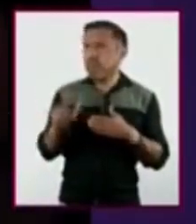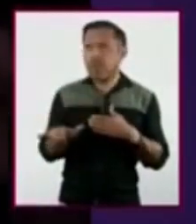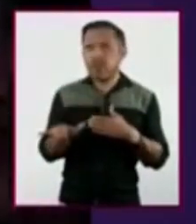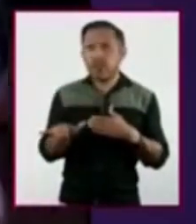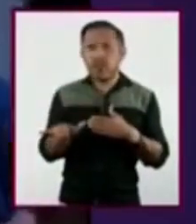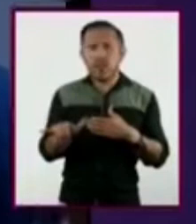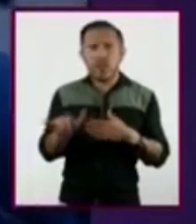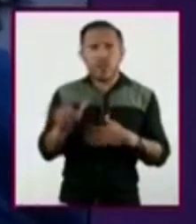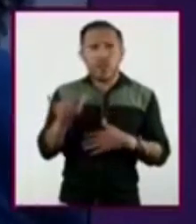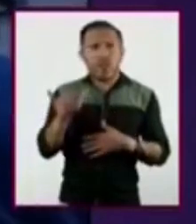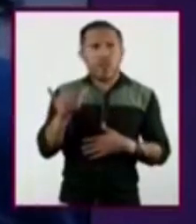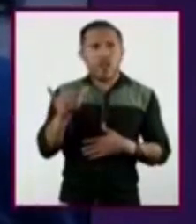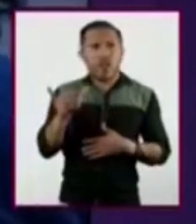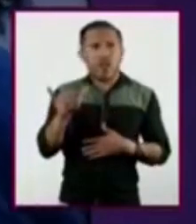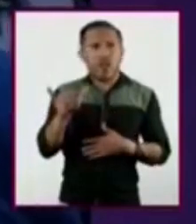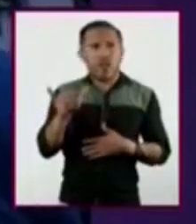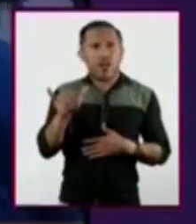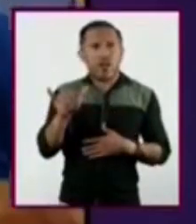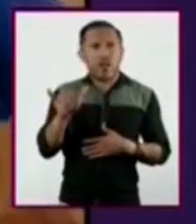that's...